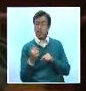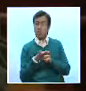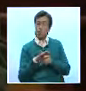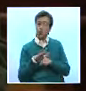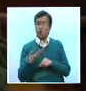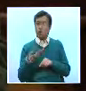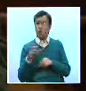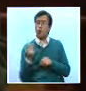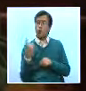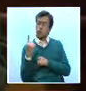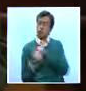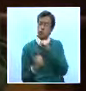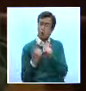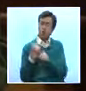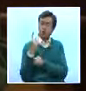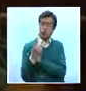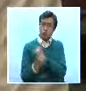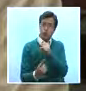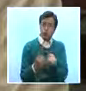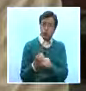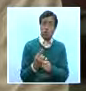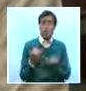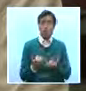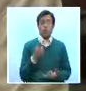de manera anual. Y por eso hoy es de